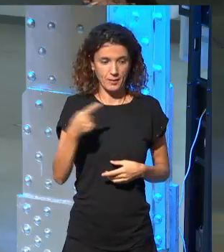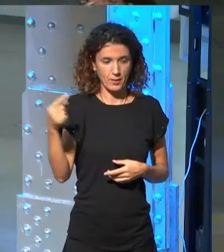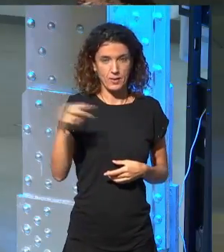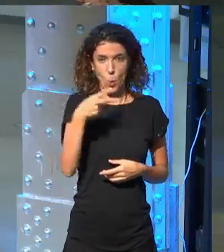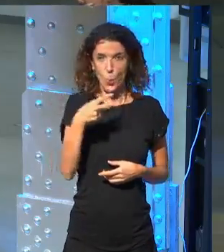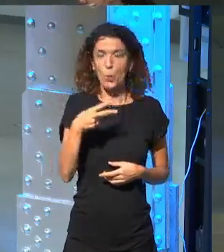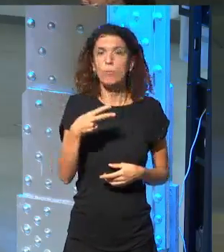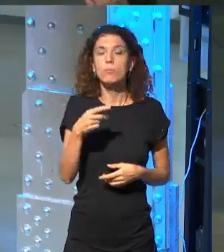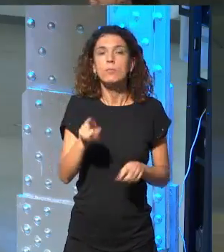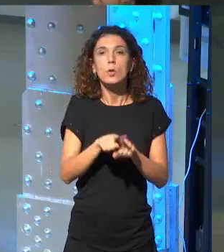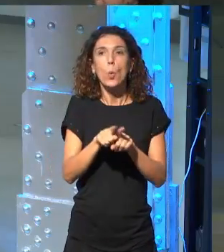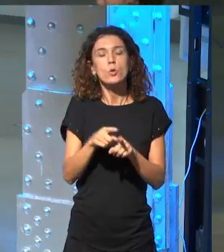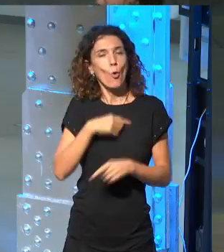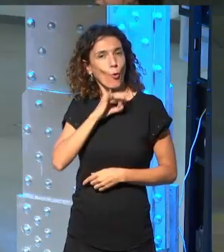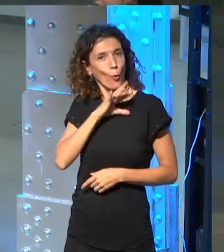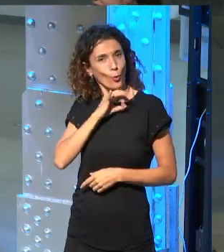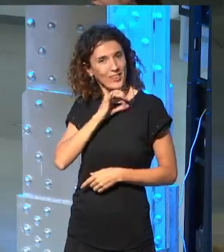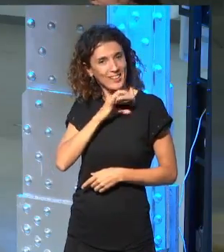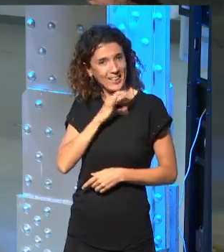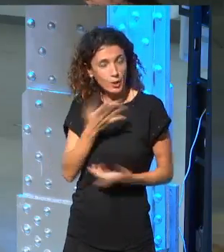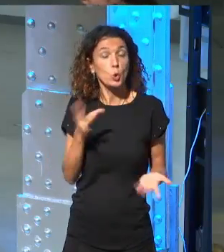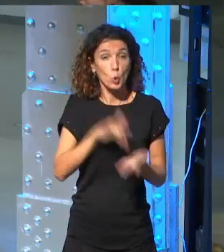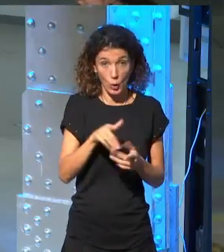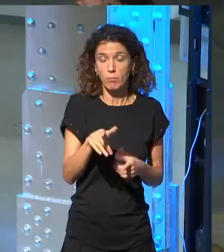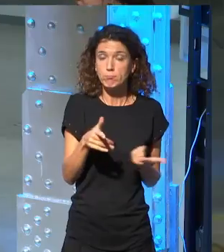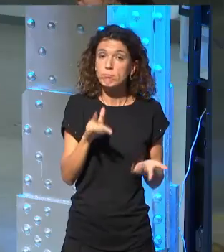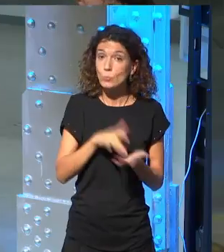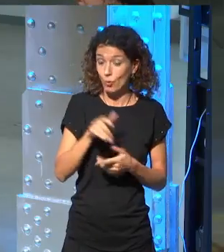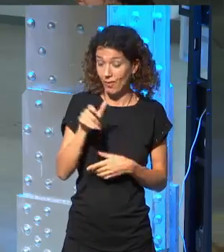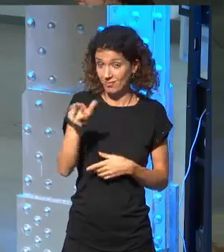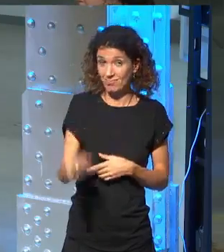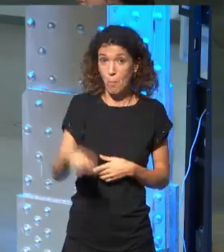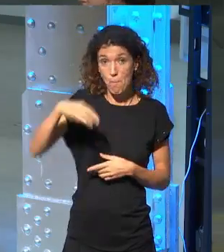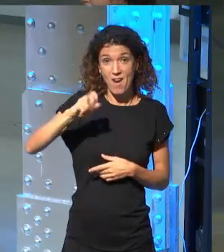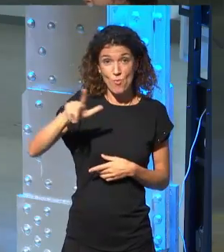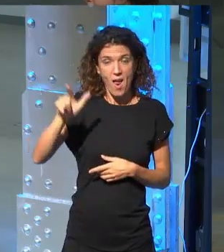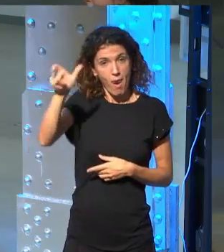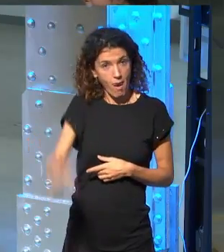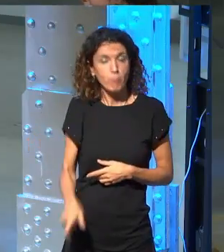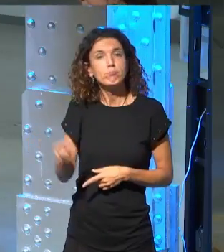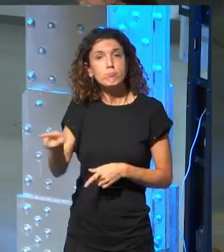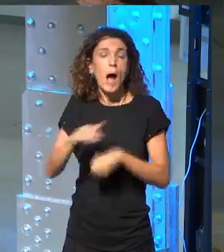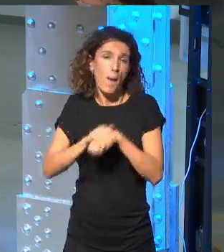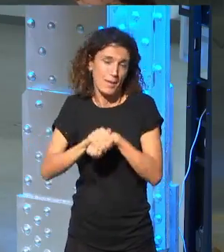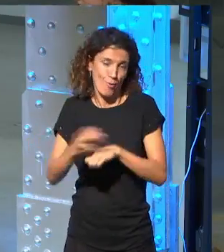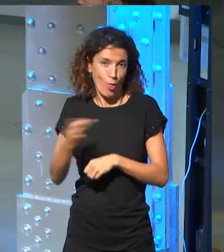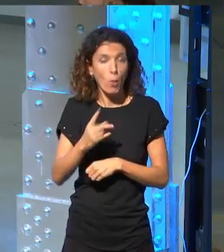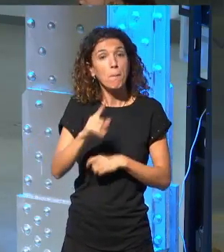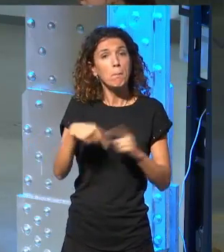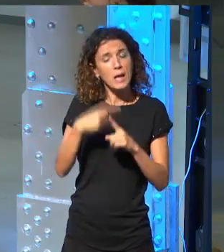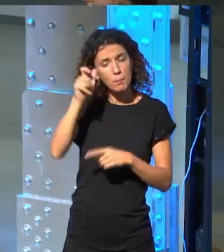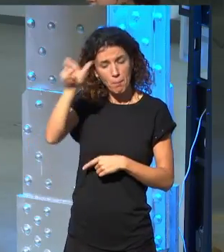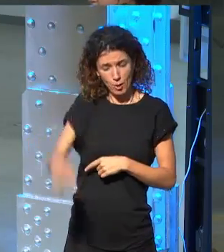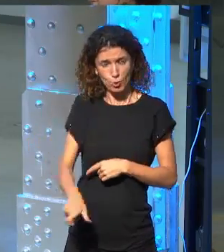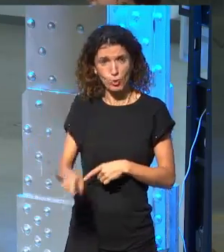No, la verdad es que estoy muy contento de que le haya pasado esto precisamente a Manuel, que ya te digo, además de amigo mío, me parece que es una persona que